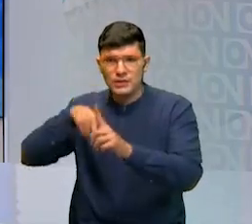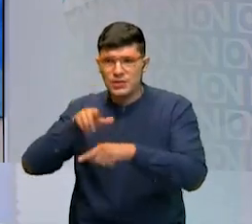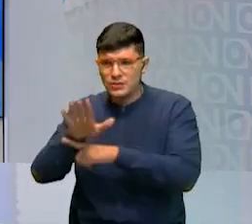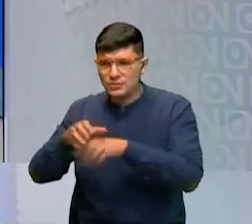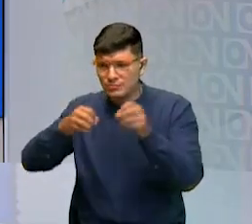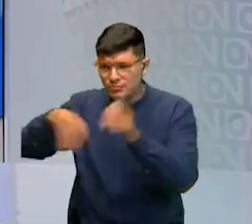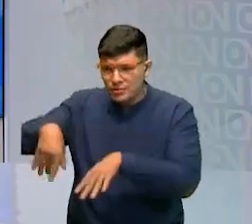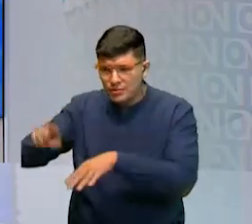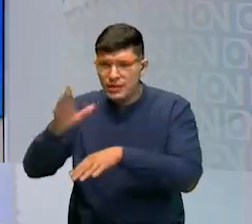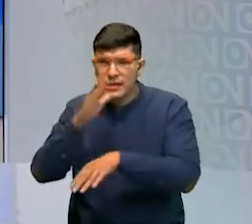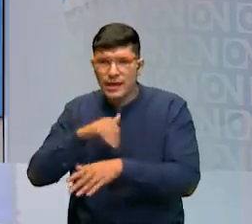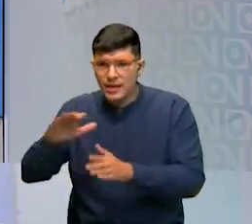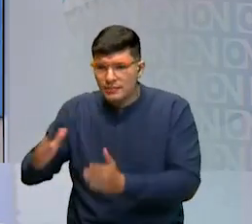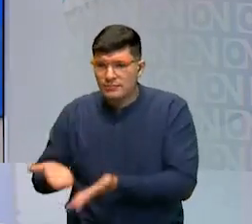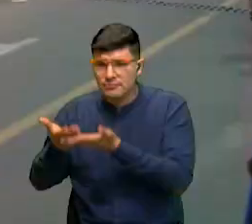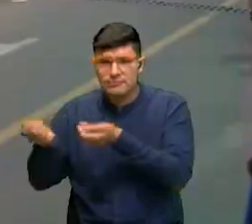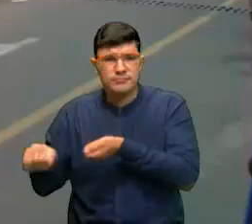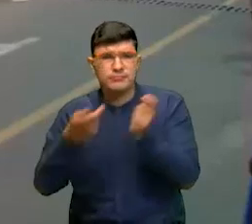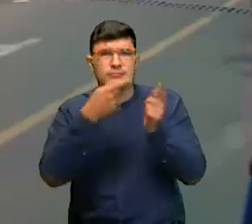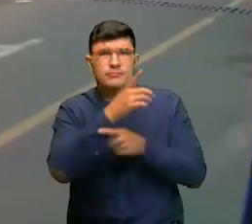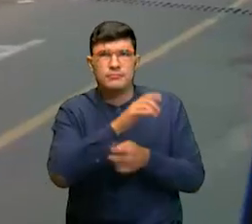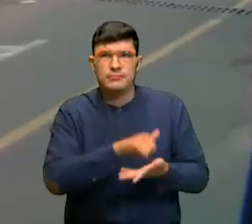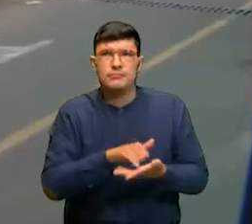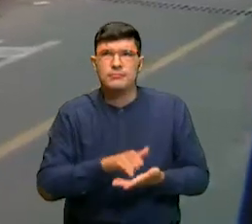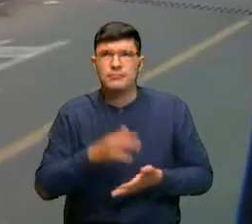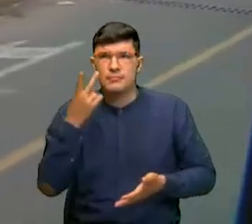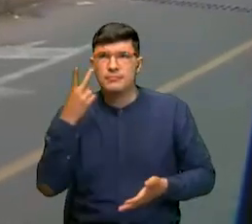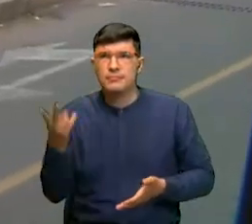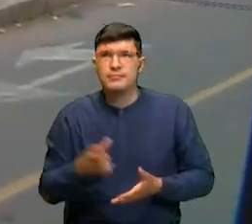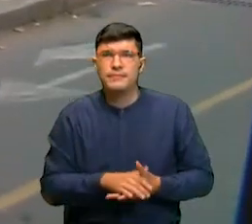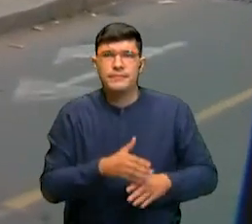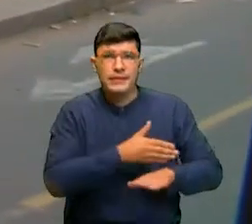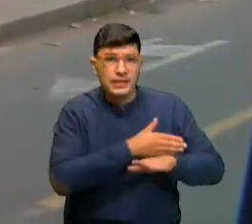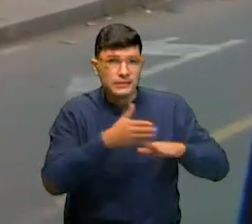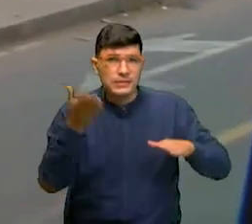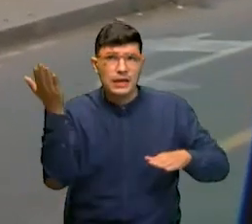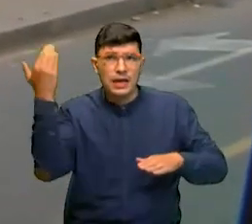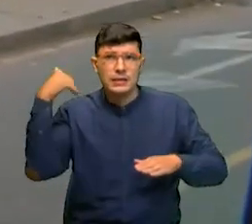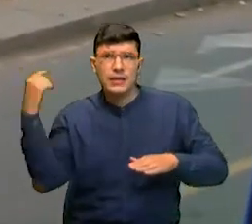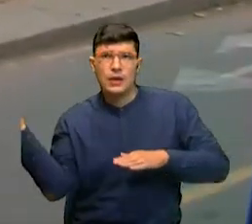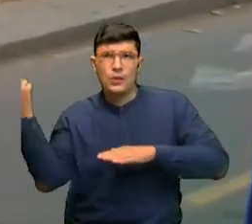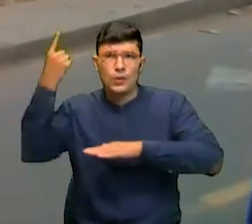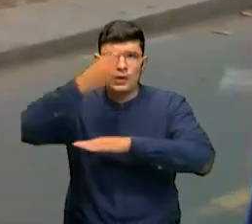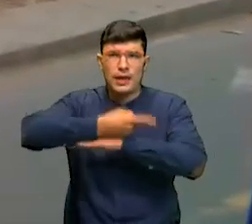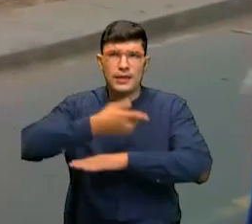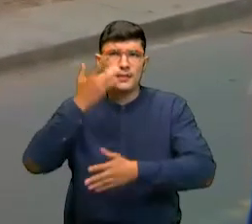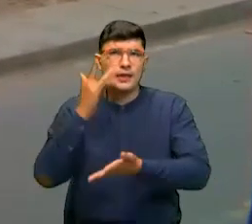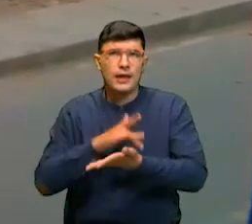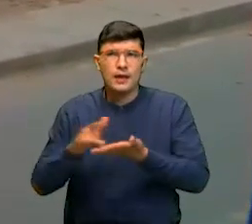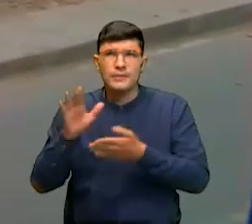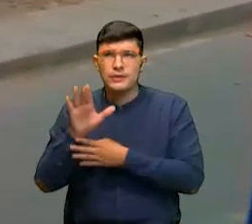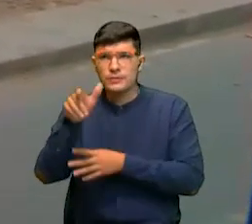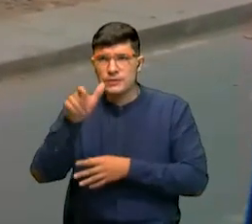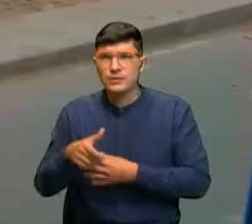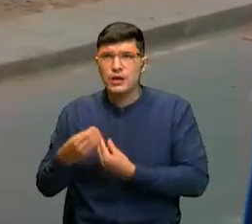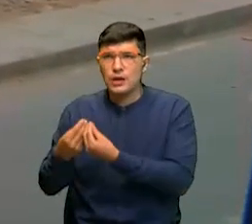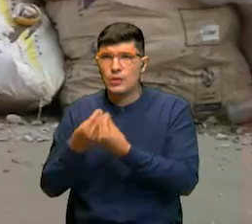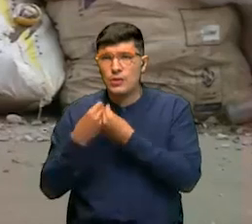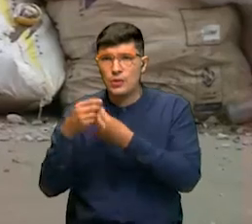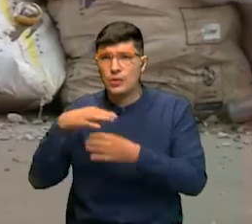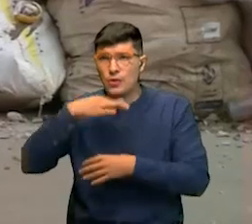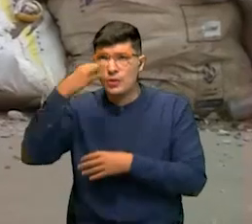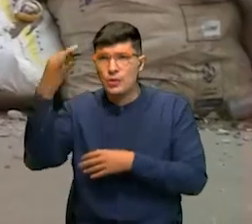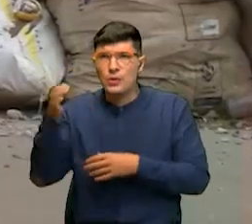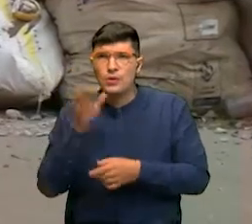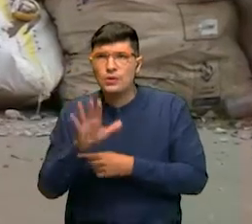en un andén y nadie lo recoge luego de una jornada de aseo organizada por un candidato al consejo quedaron